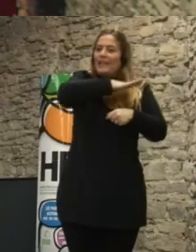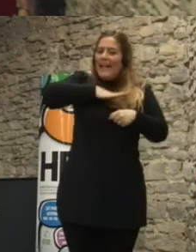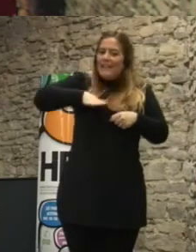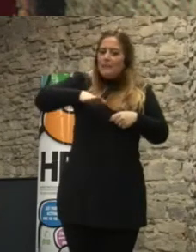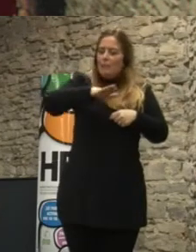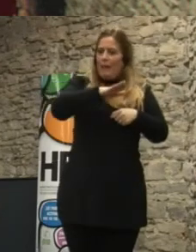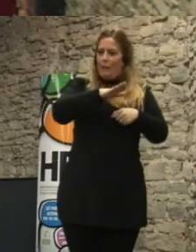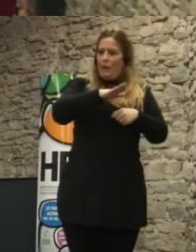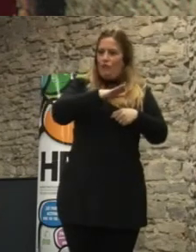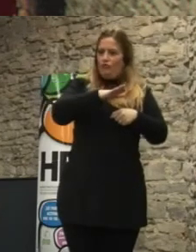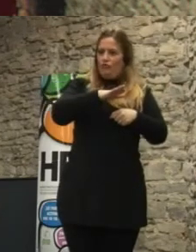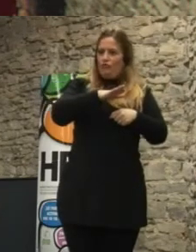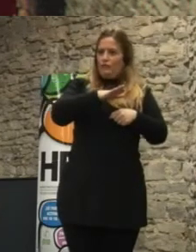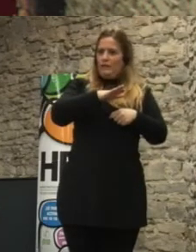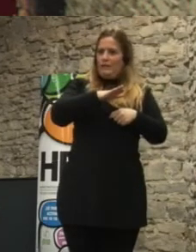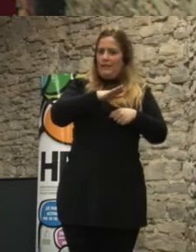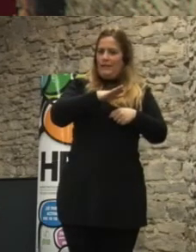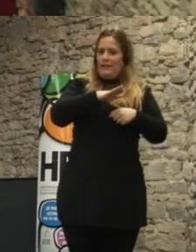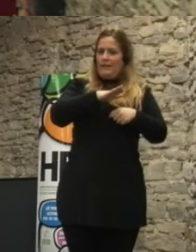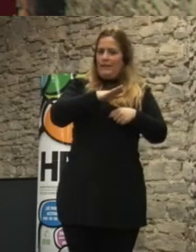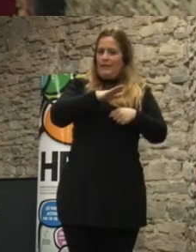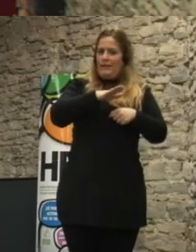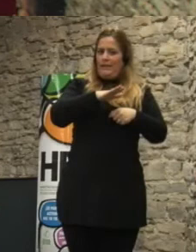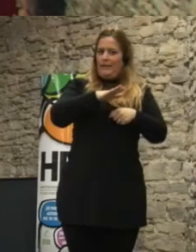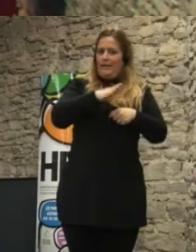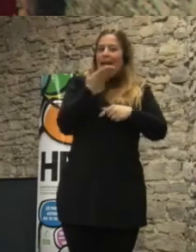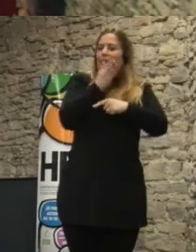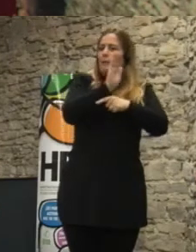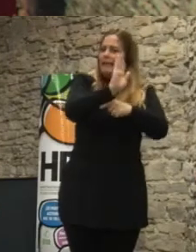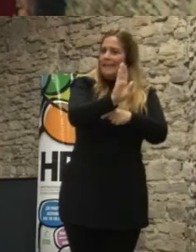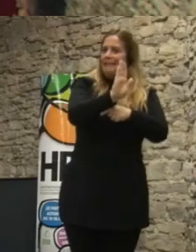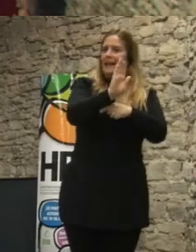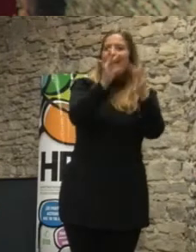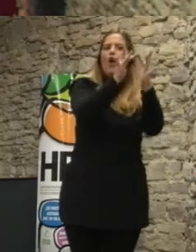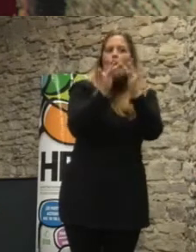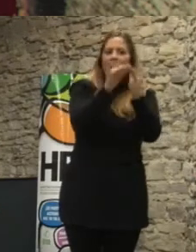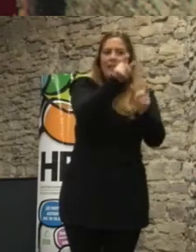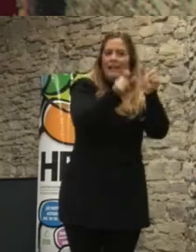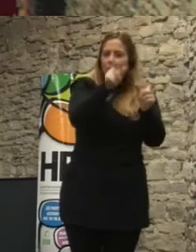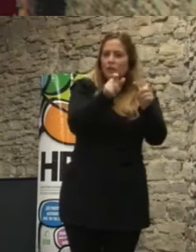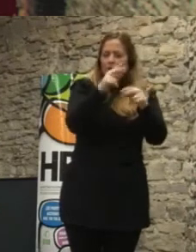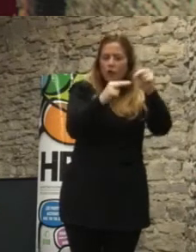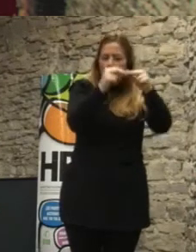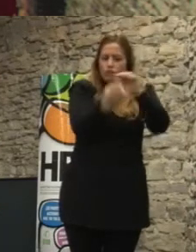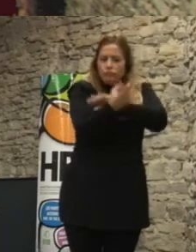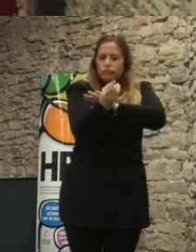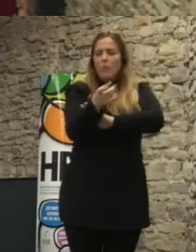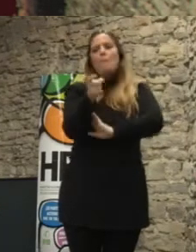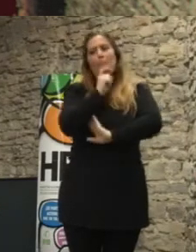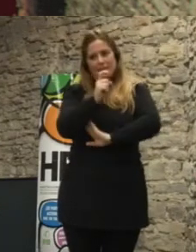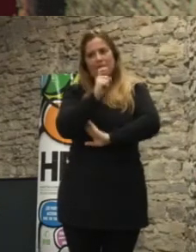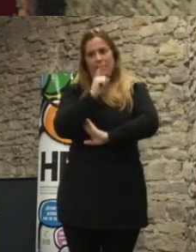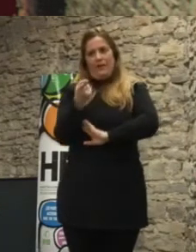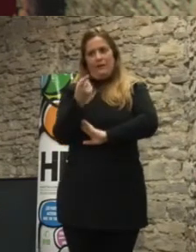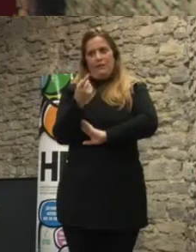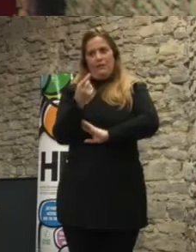que articulan, que conectan, que representan, etc. Por tanto, tener en cuenta, no mirar para otro lado, hacer esa